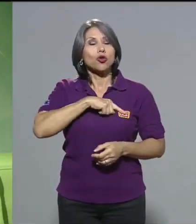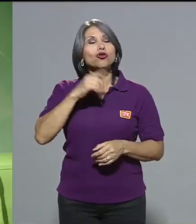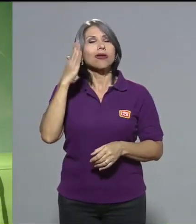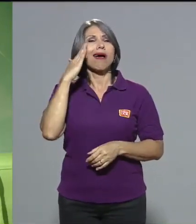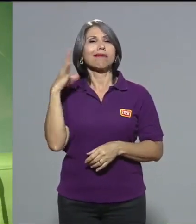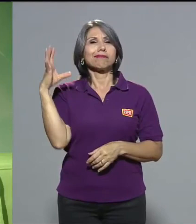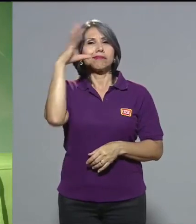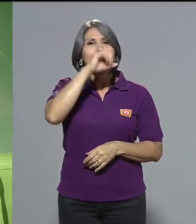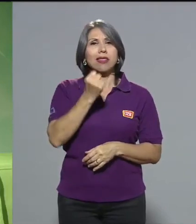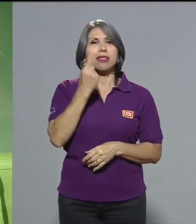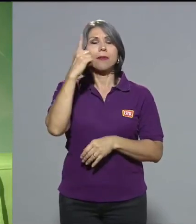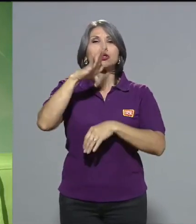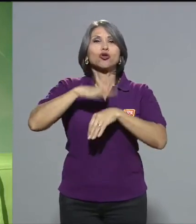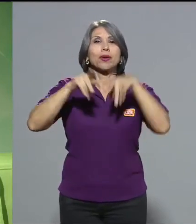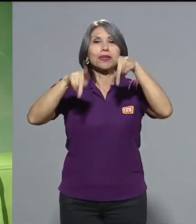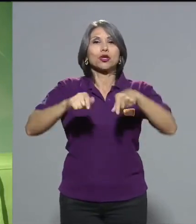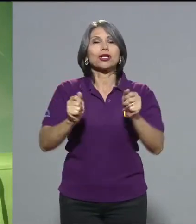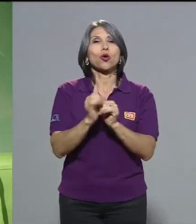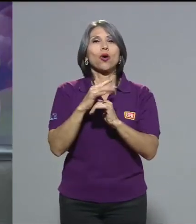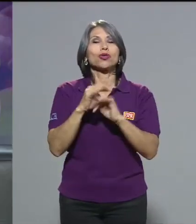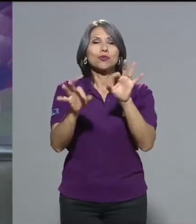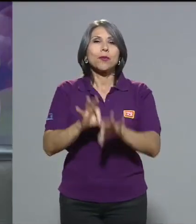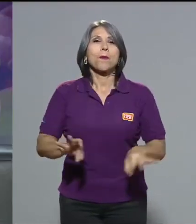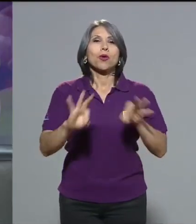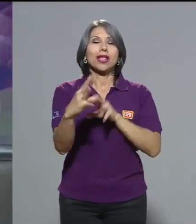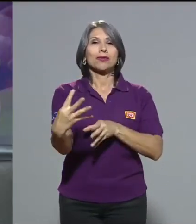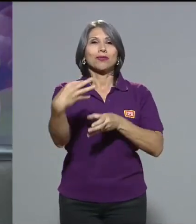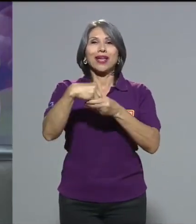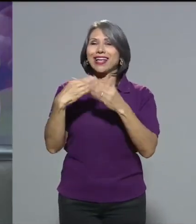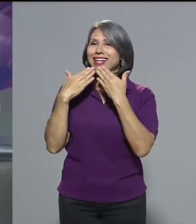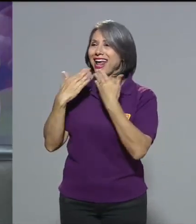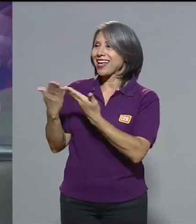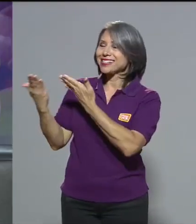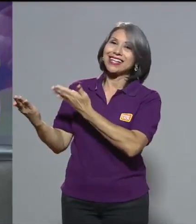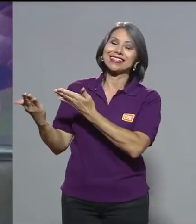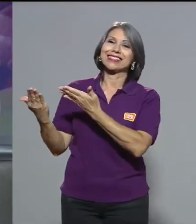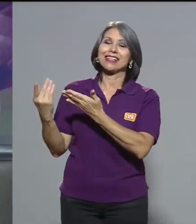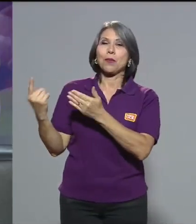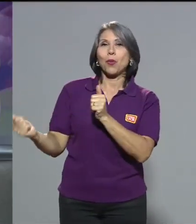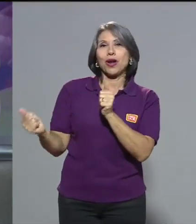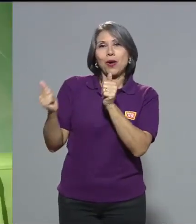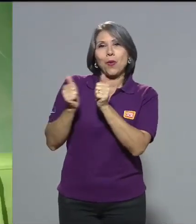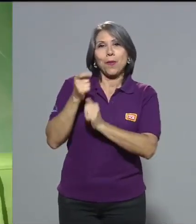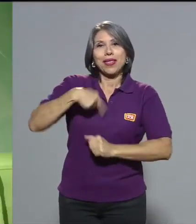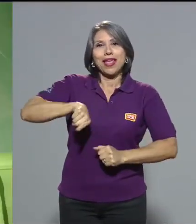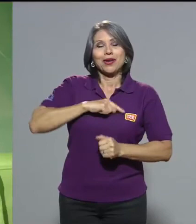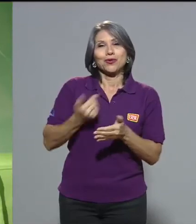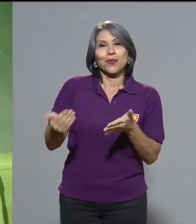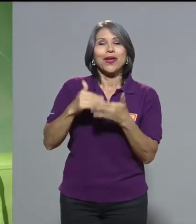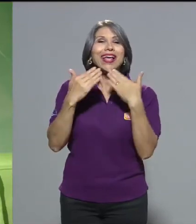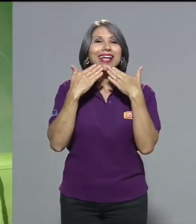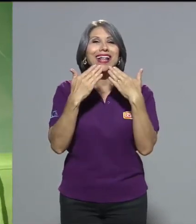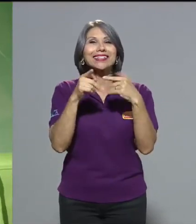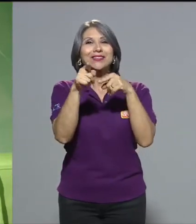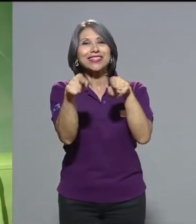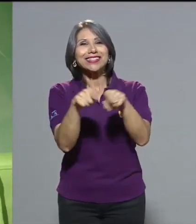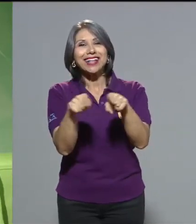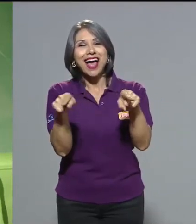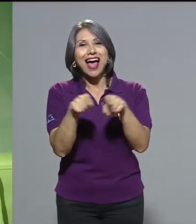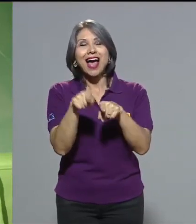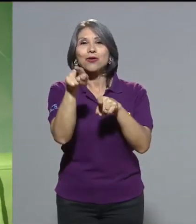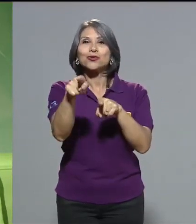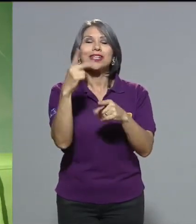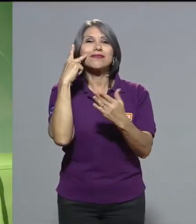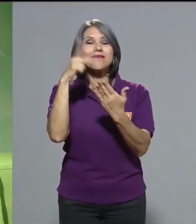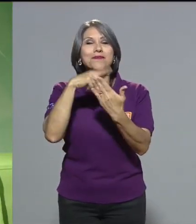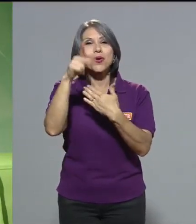la importancia de la inclusión de las personas con autismo. Muchas gracias, doña Maribel, por acompañarnos una vez más y gracias a ustedes también que nos han acompañado